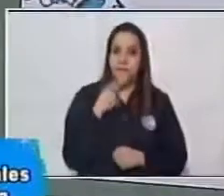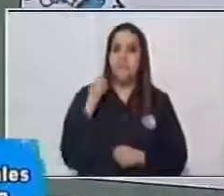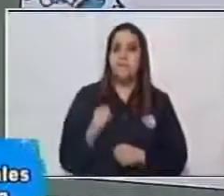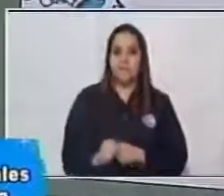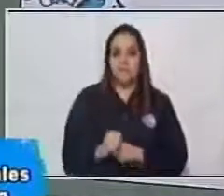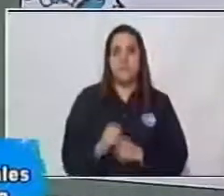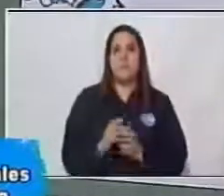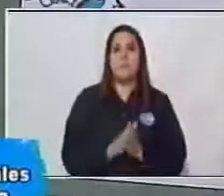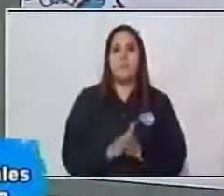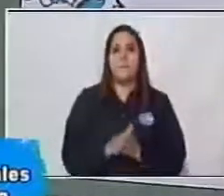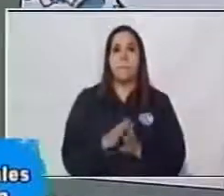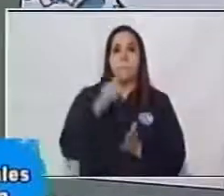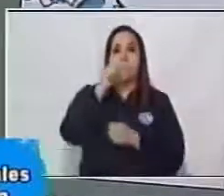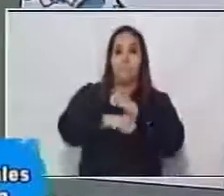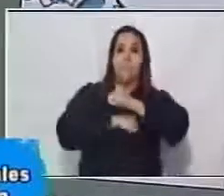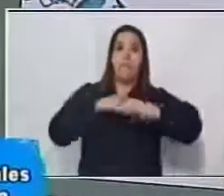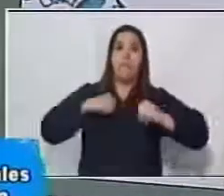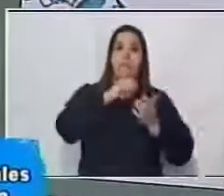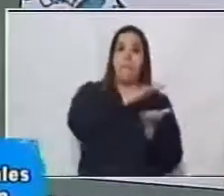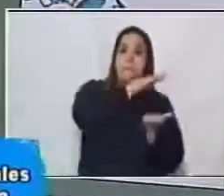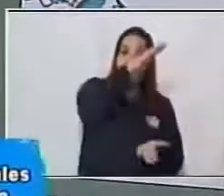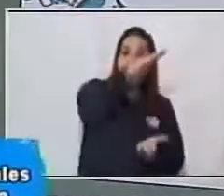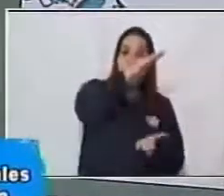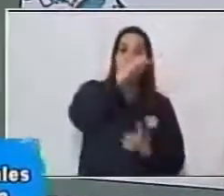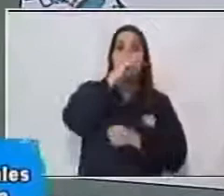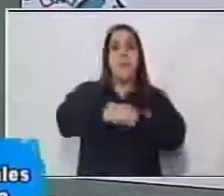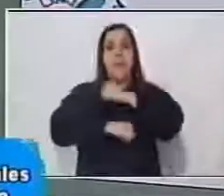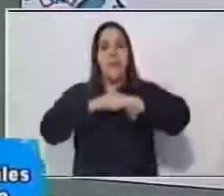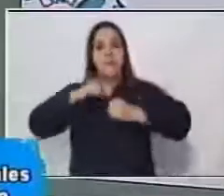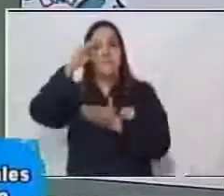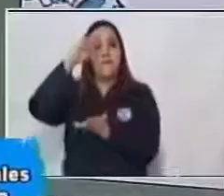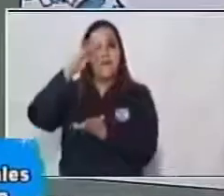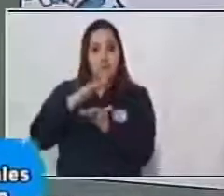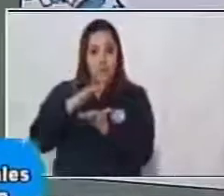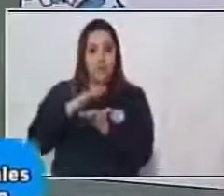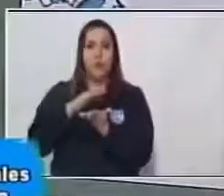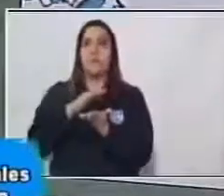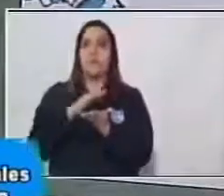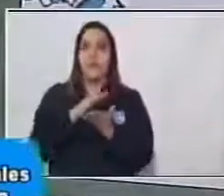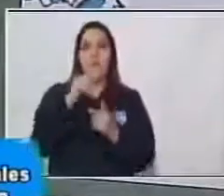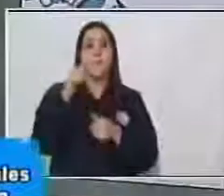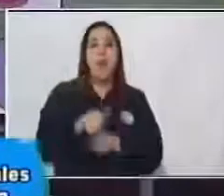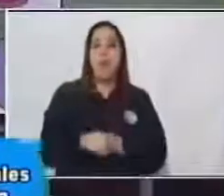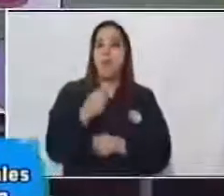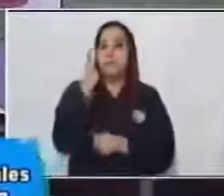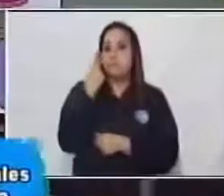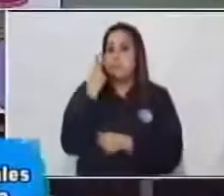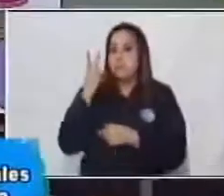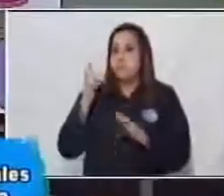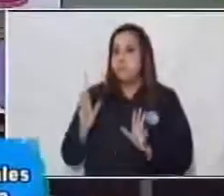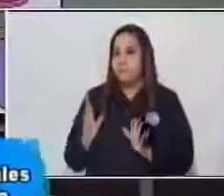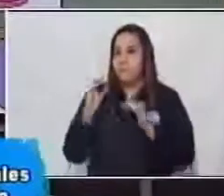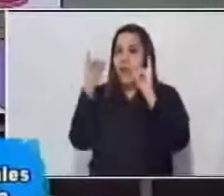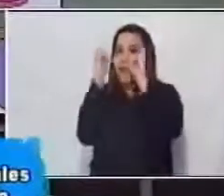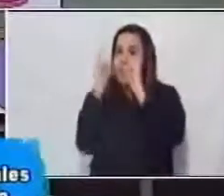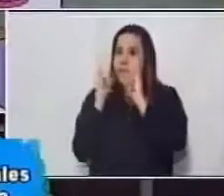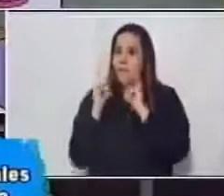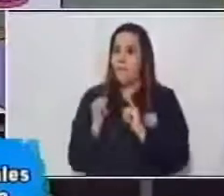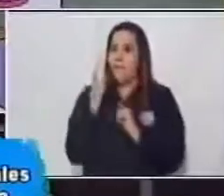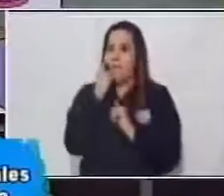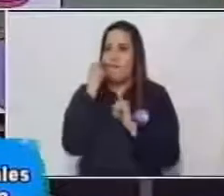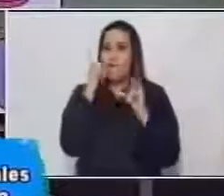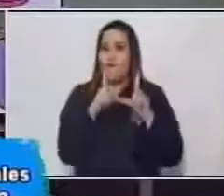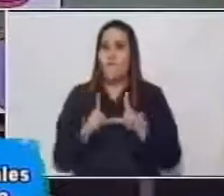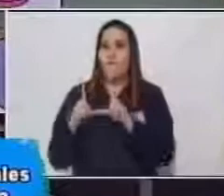F mayúscula y minúscula. Muy bien. Ahora veamos qué dibujos, qué figuras tenemos acá